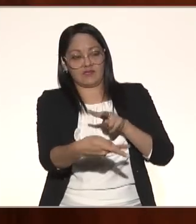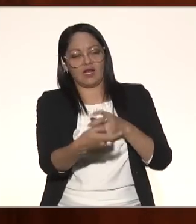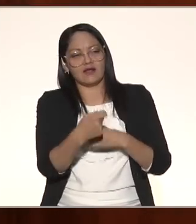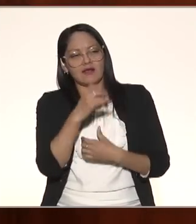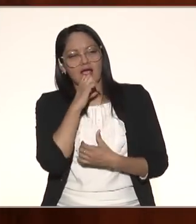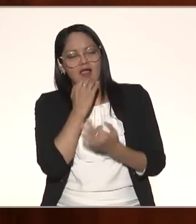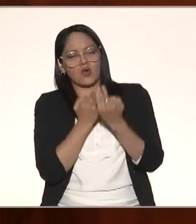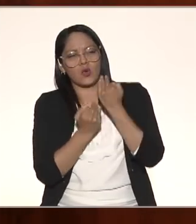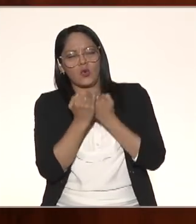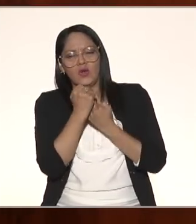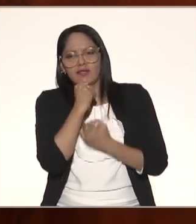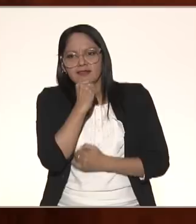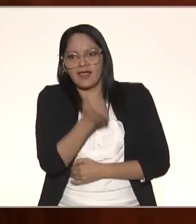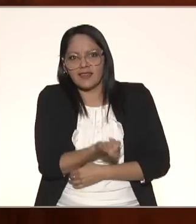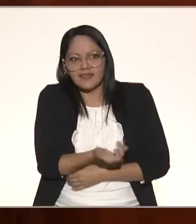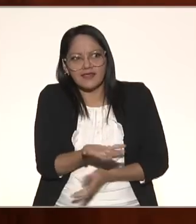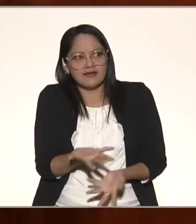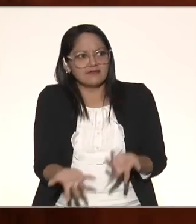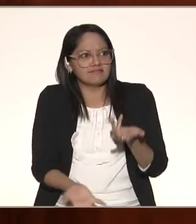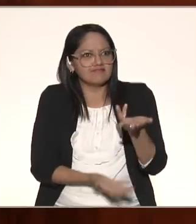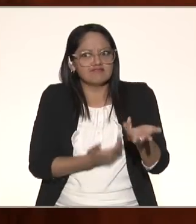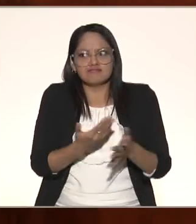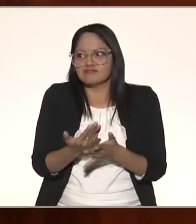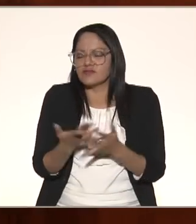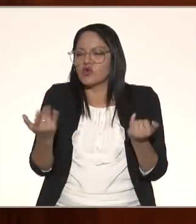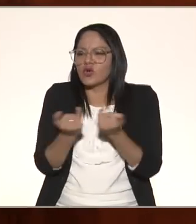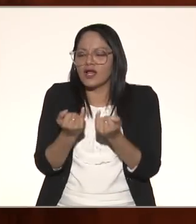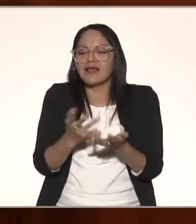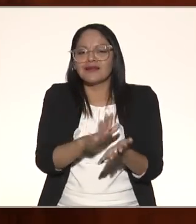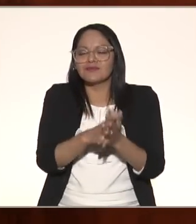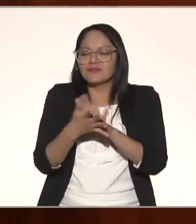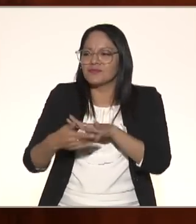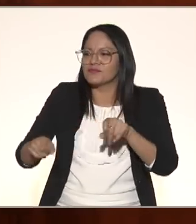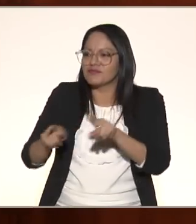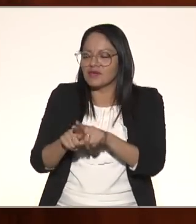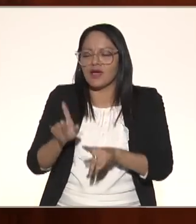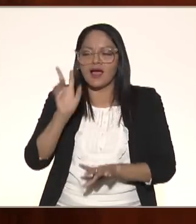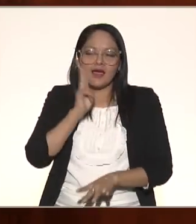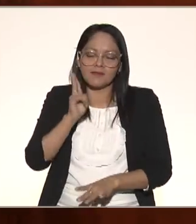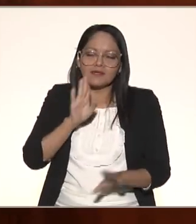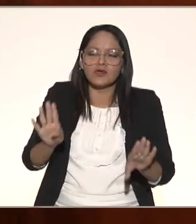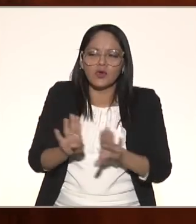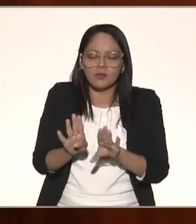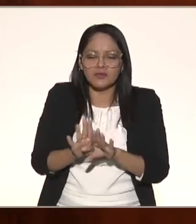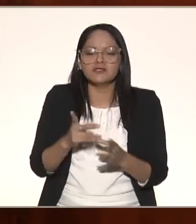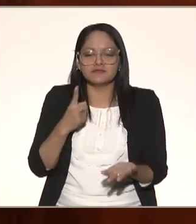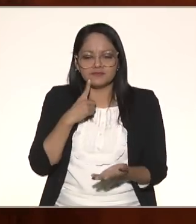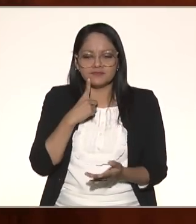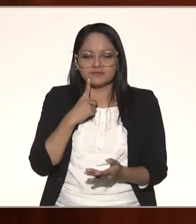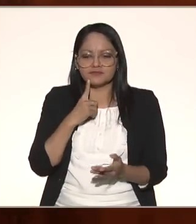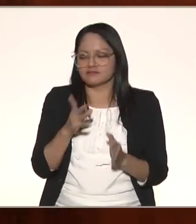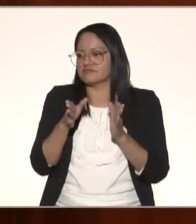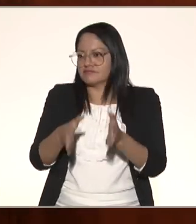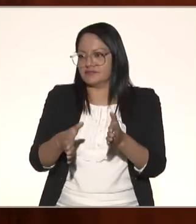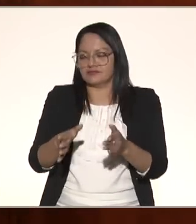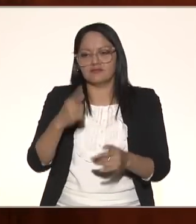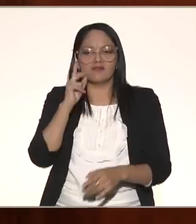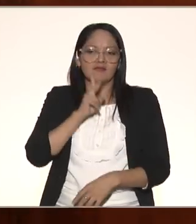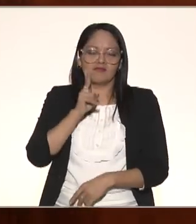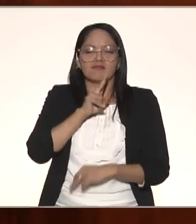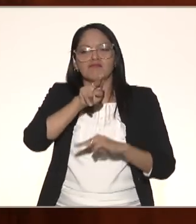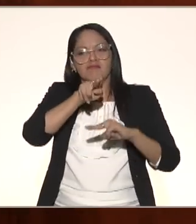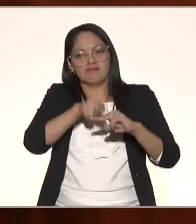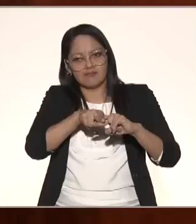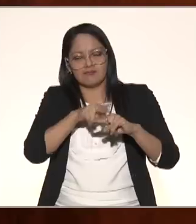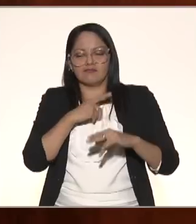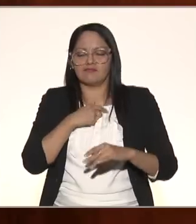fuente de información pues necesito yo hacer ahora sí que un corte de caja cortamos y a ver vamos a sentarnos